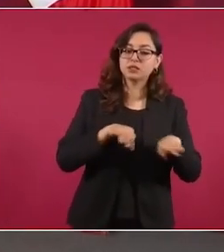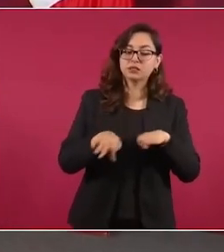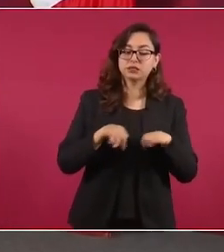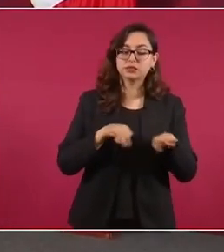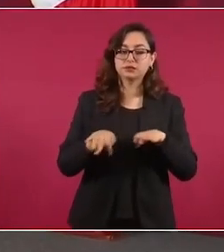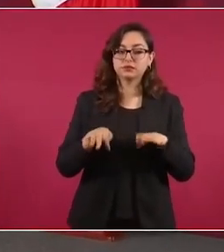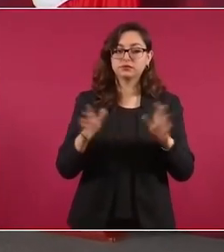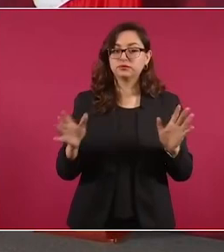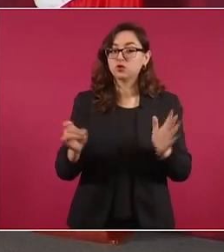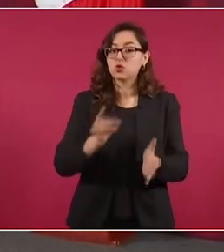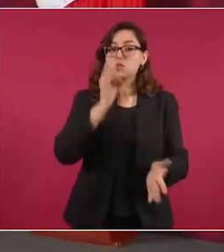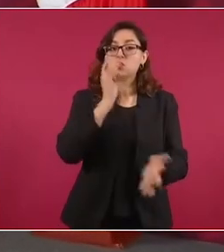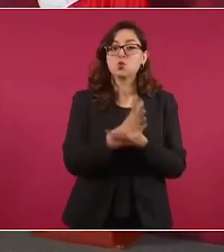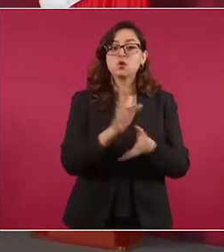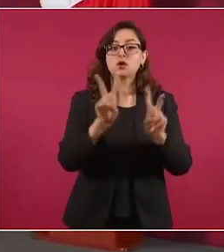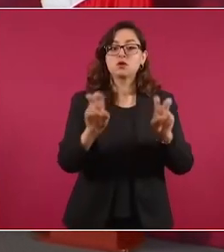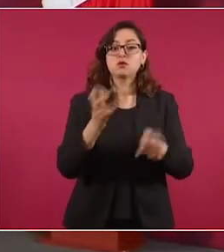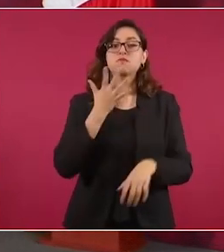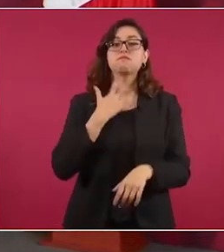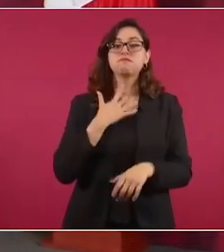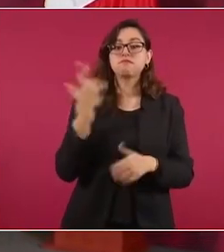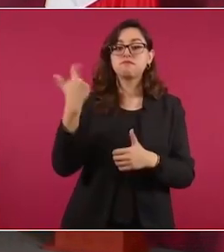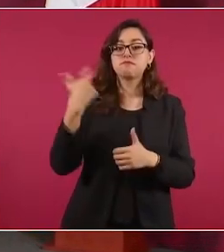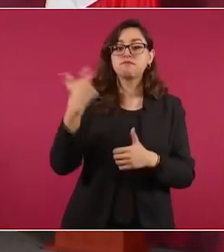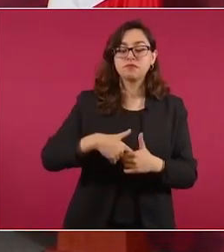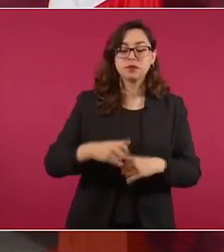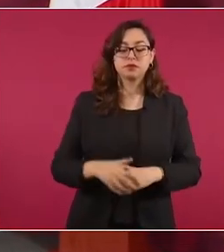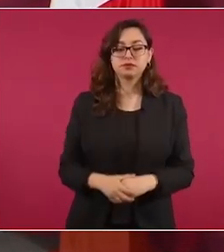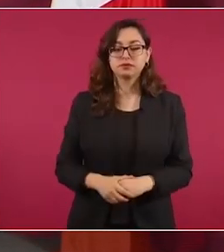solo en refinerías